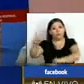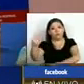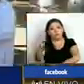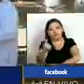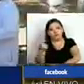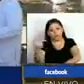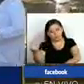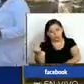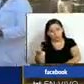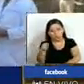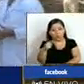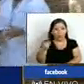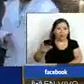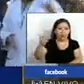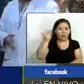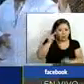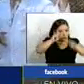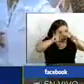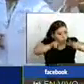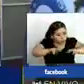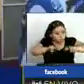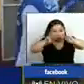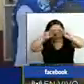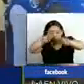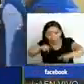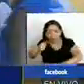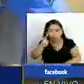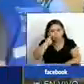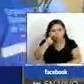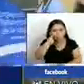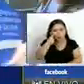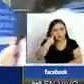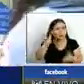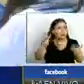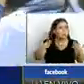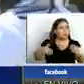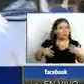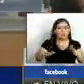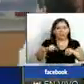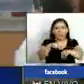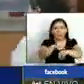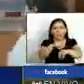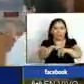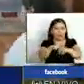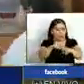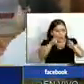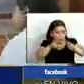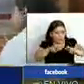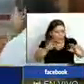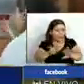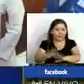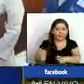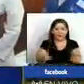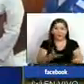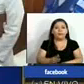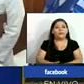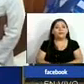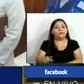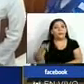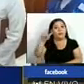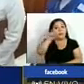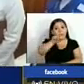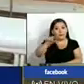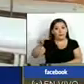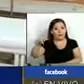personas de las que estaban en seguimiento responsable y cuidadoso han cumplido con el periodo establecido. En la presente